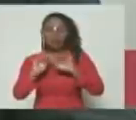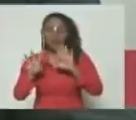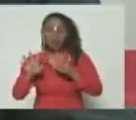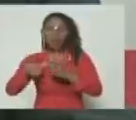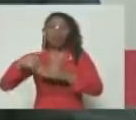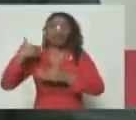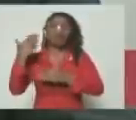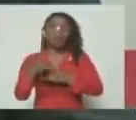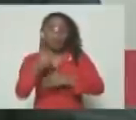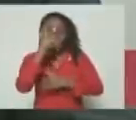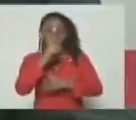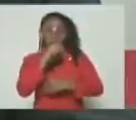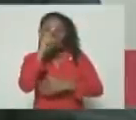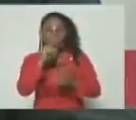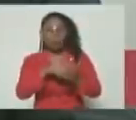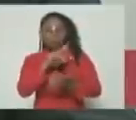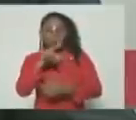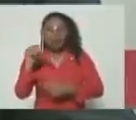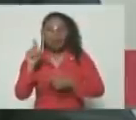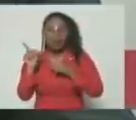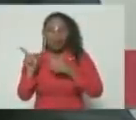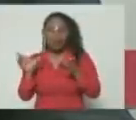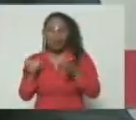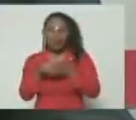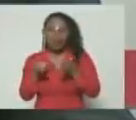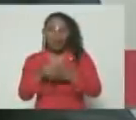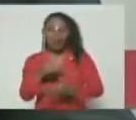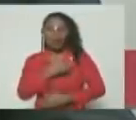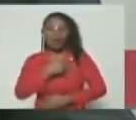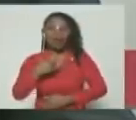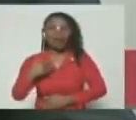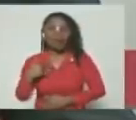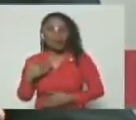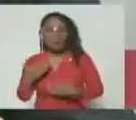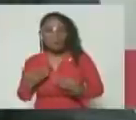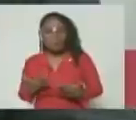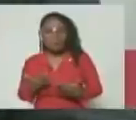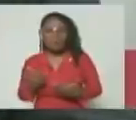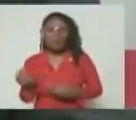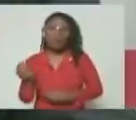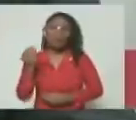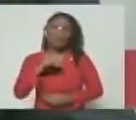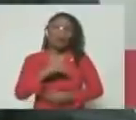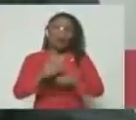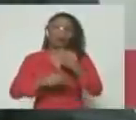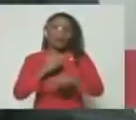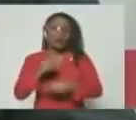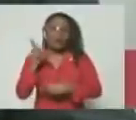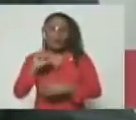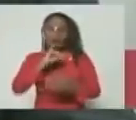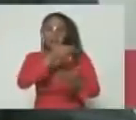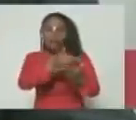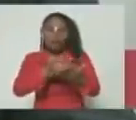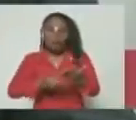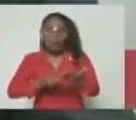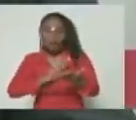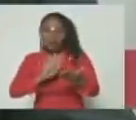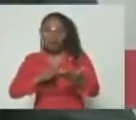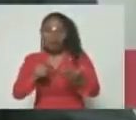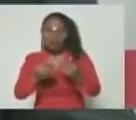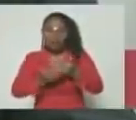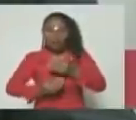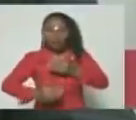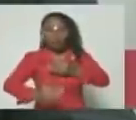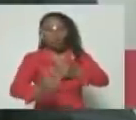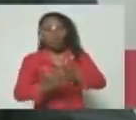en el año 2020, esta comisión quería, además de rendirle este informe que ya ha estado muy extenso de mi